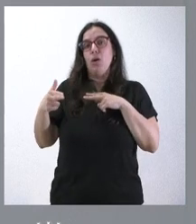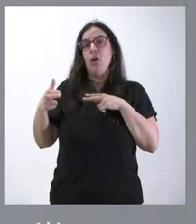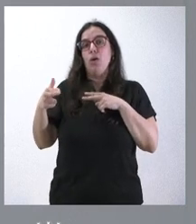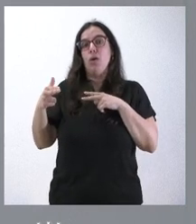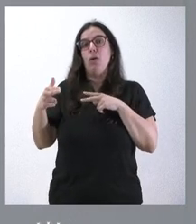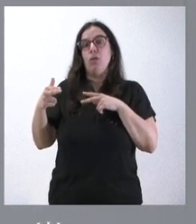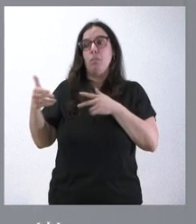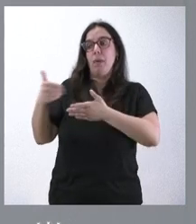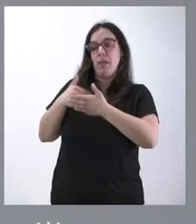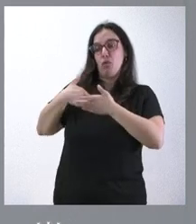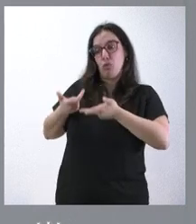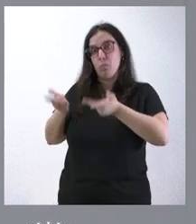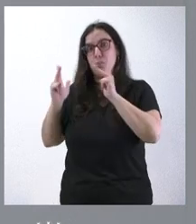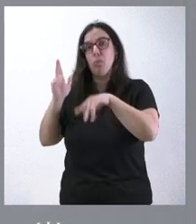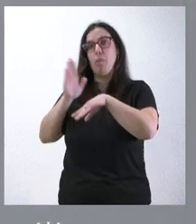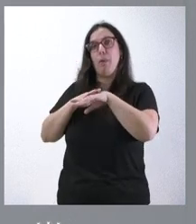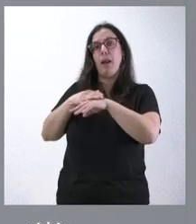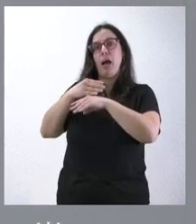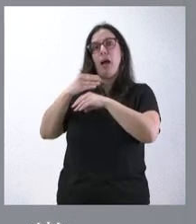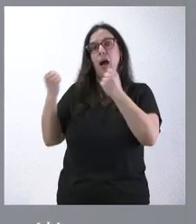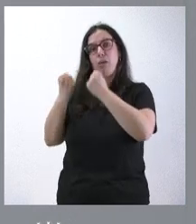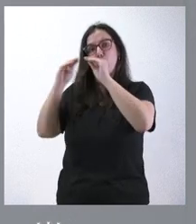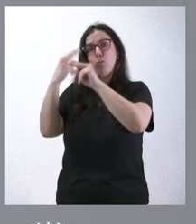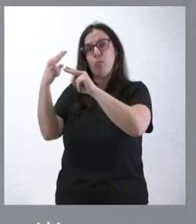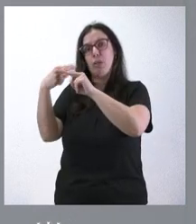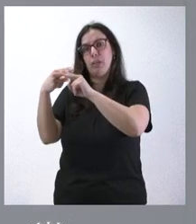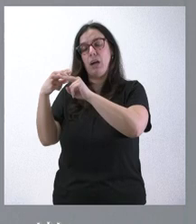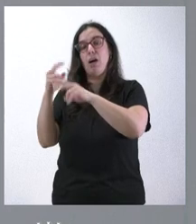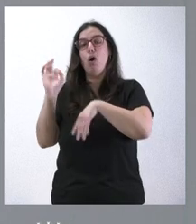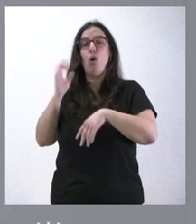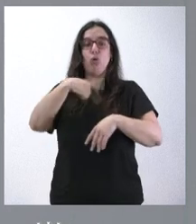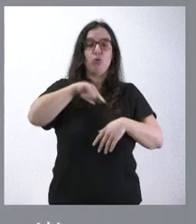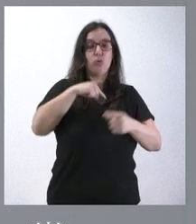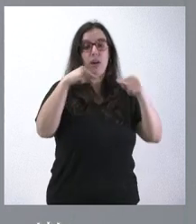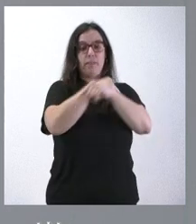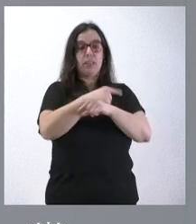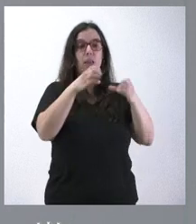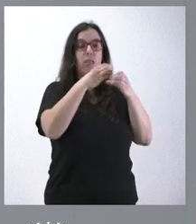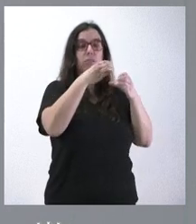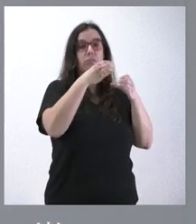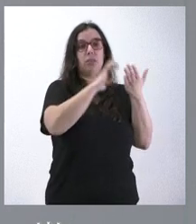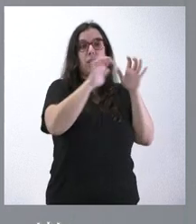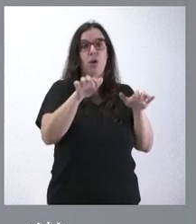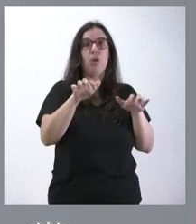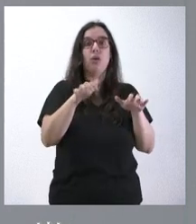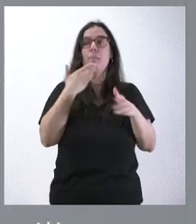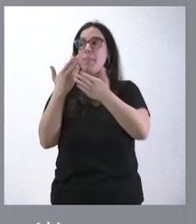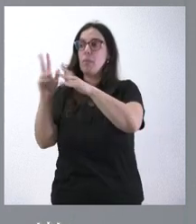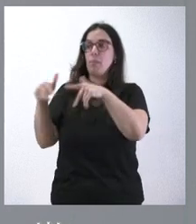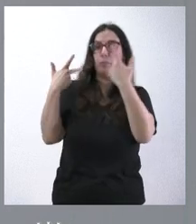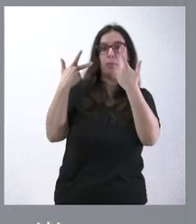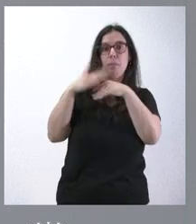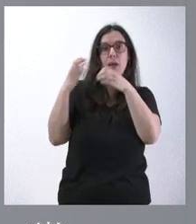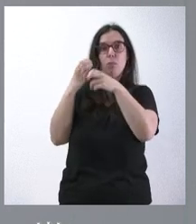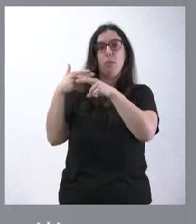junta de Castilla de león Para orientar su acción política ni la acción política de la junta de Castilla León va a estar orientada pidiendo permiso obiamente a ningún